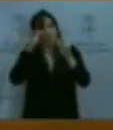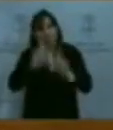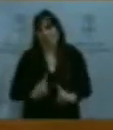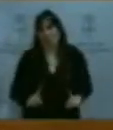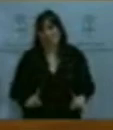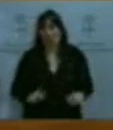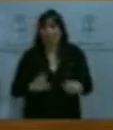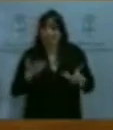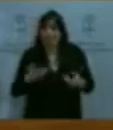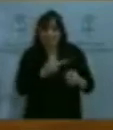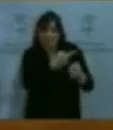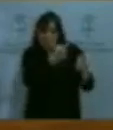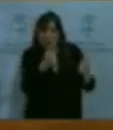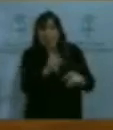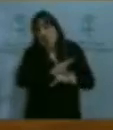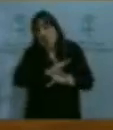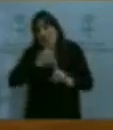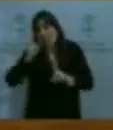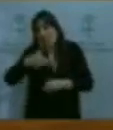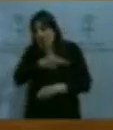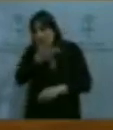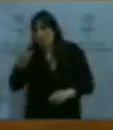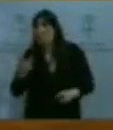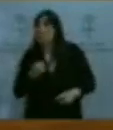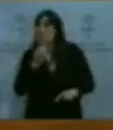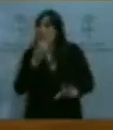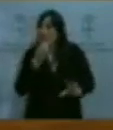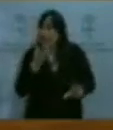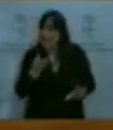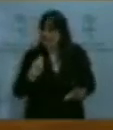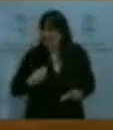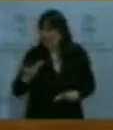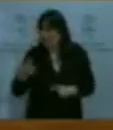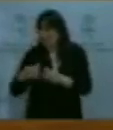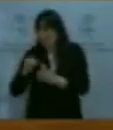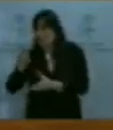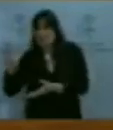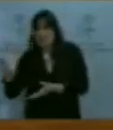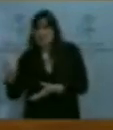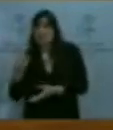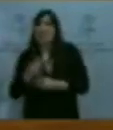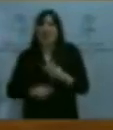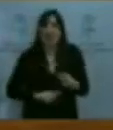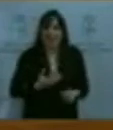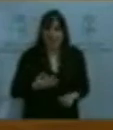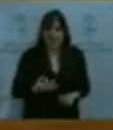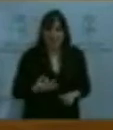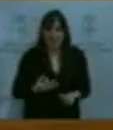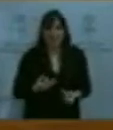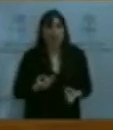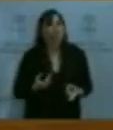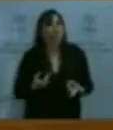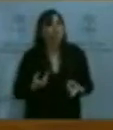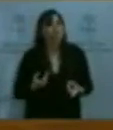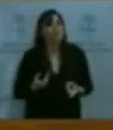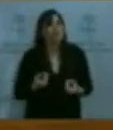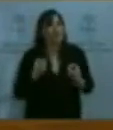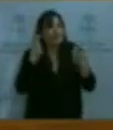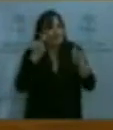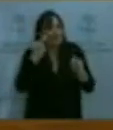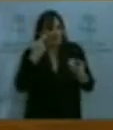Educación socialistas, como ya han hecho los populares, es invitar con determinación y realismo a la construcción de un